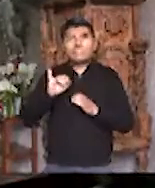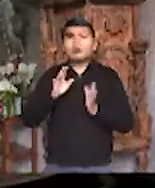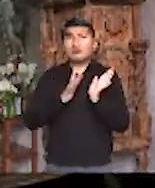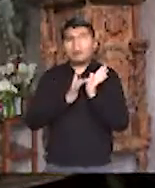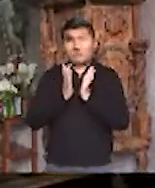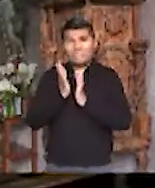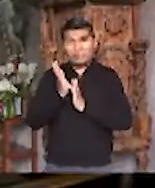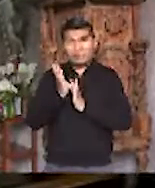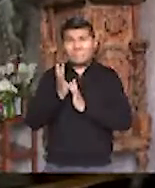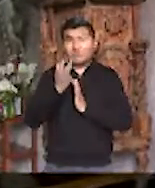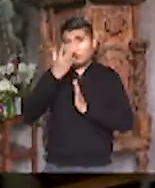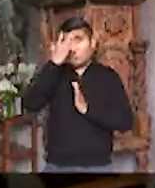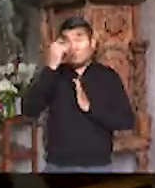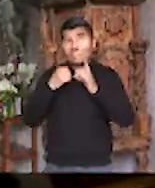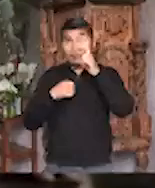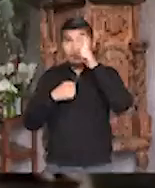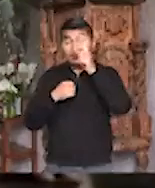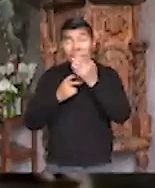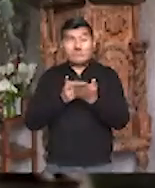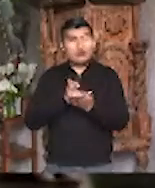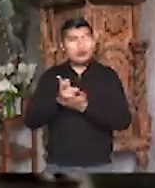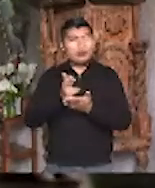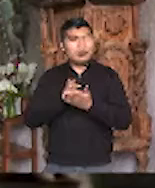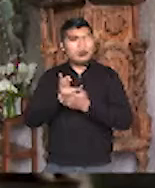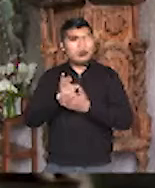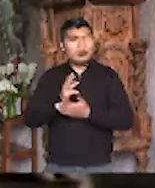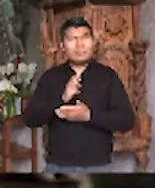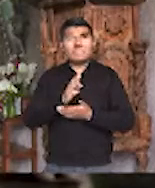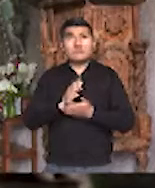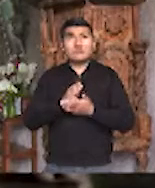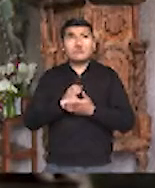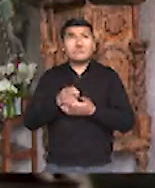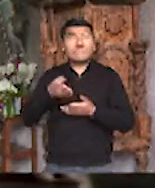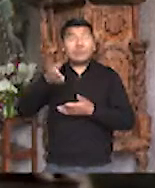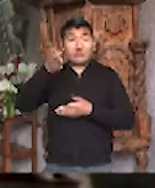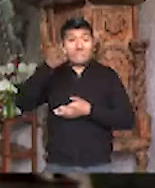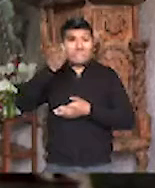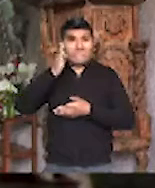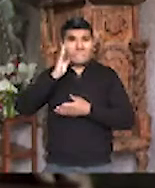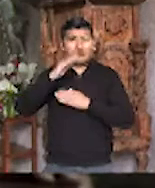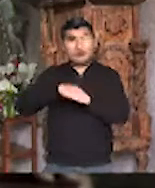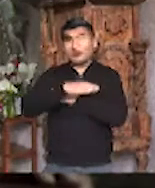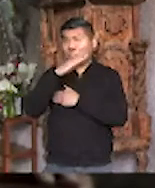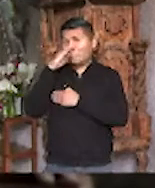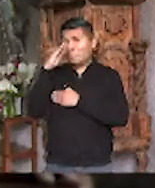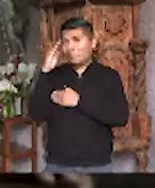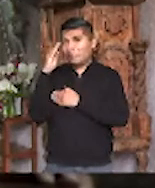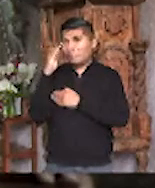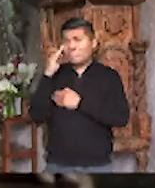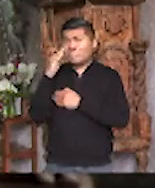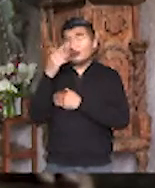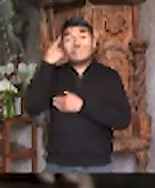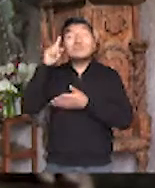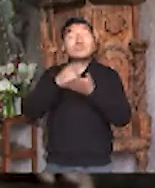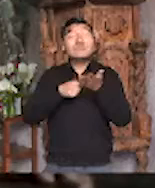porque él es el verdadero mesías el pan del cielo y aquí el maestro